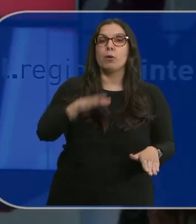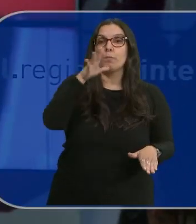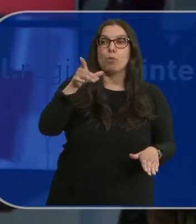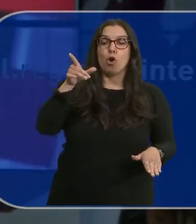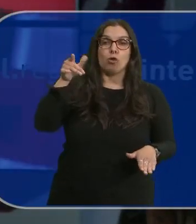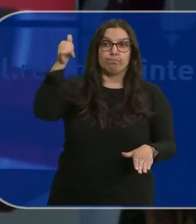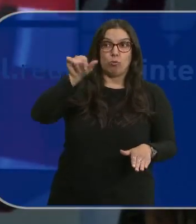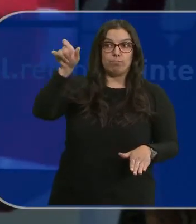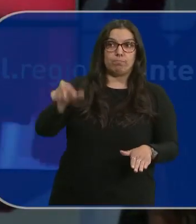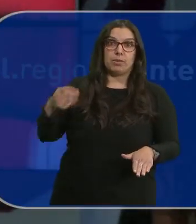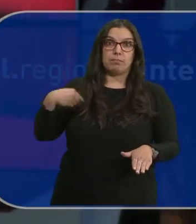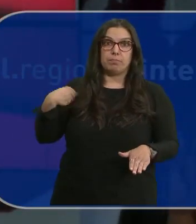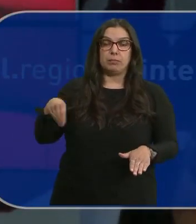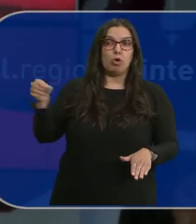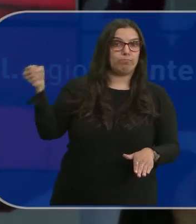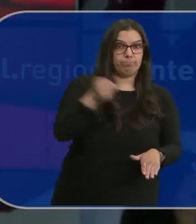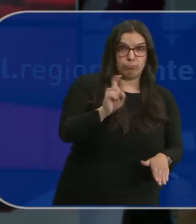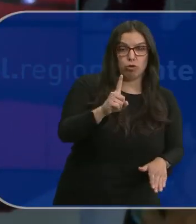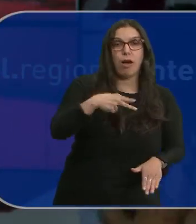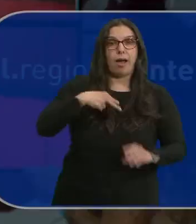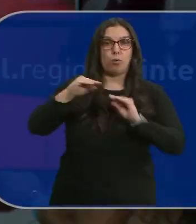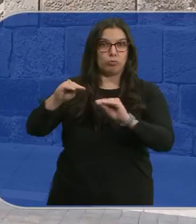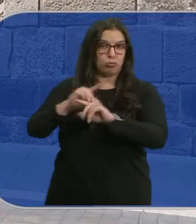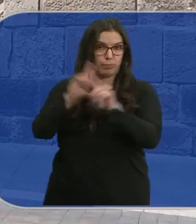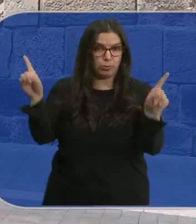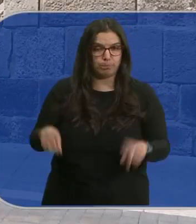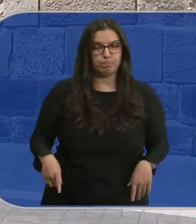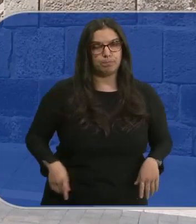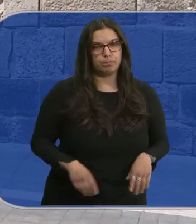no comparecer el acusado ni su abogada. Héctor Segurado.